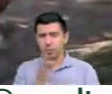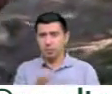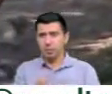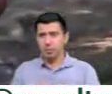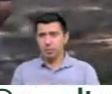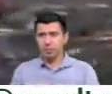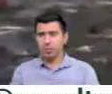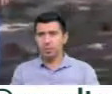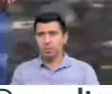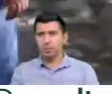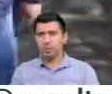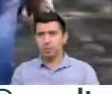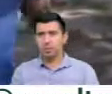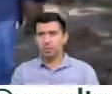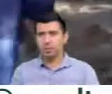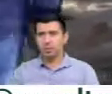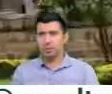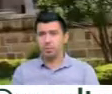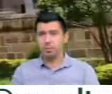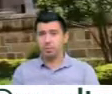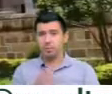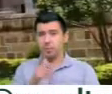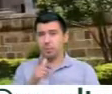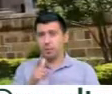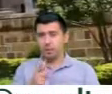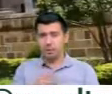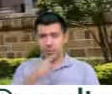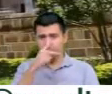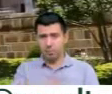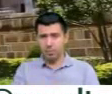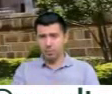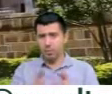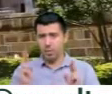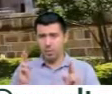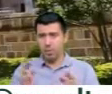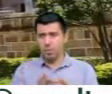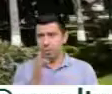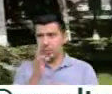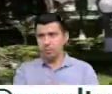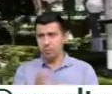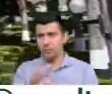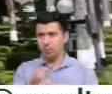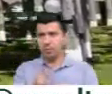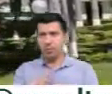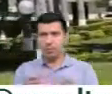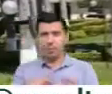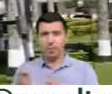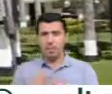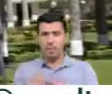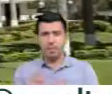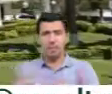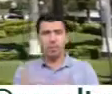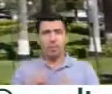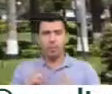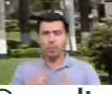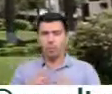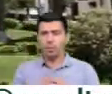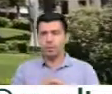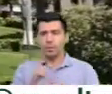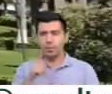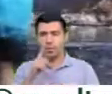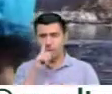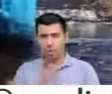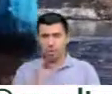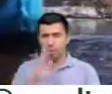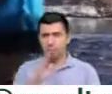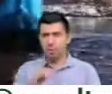La comunidad de Guadalupe espera que con este proyecto el municipio pueda posicionar en mercados turísticos nacionales e internacionales